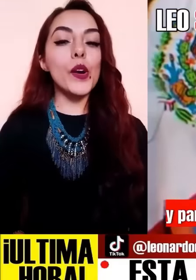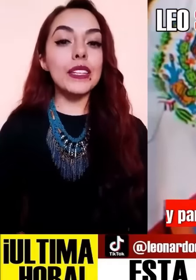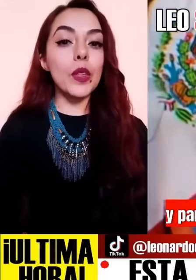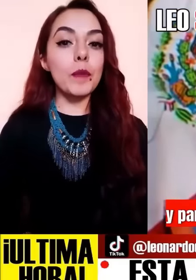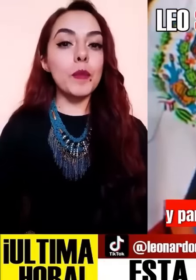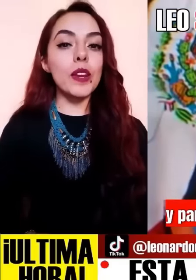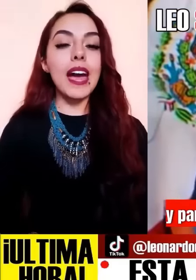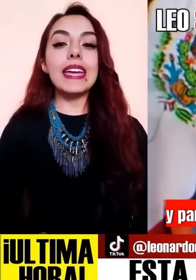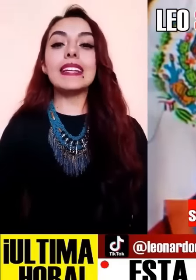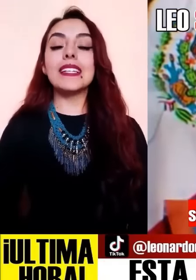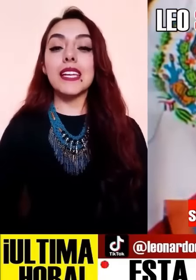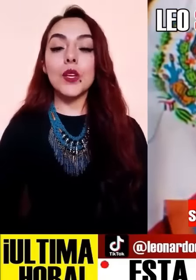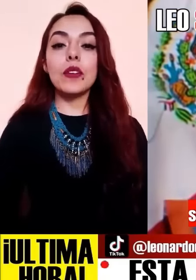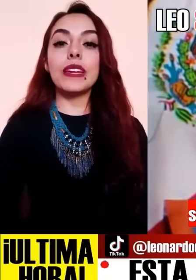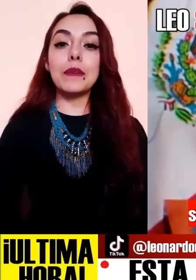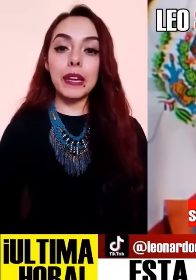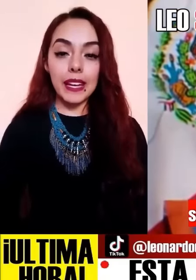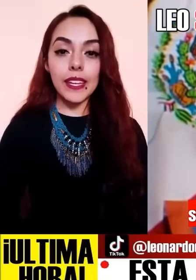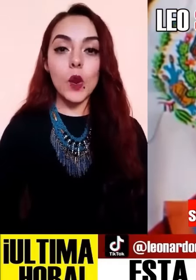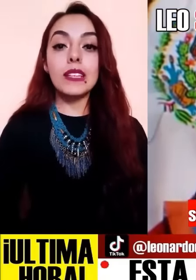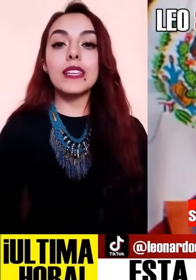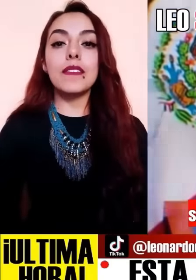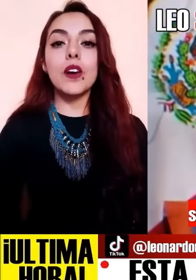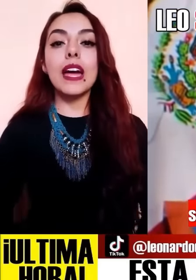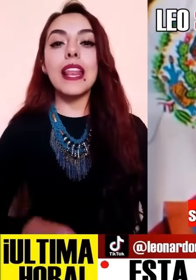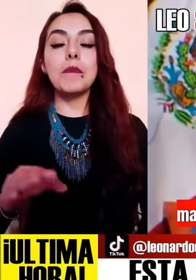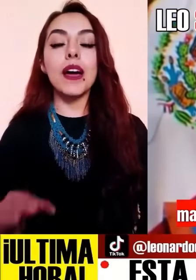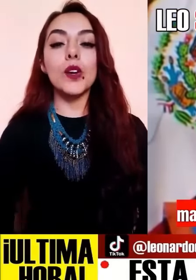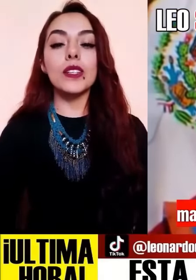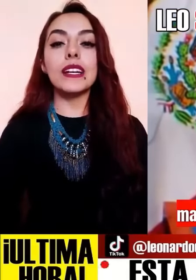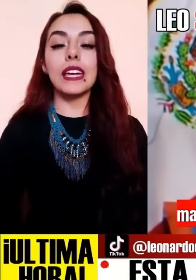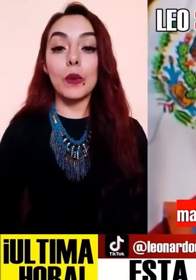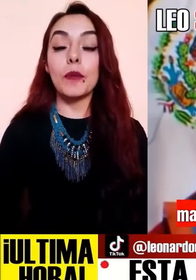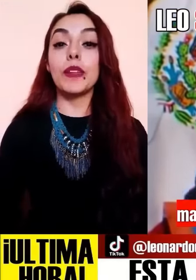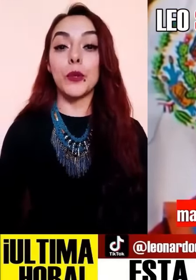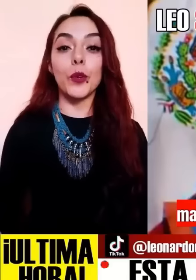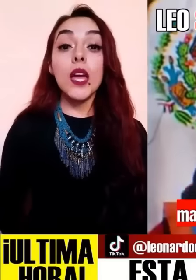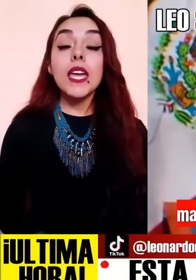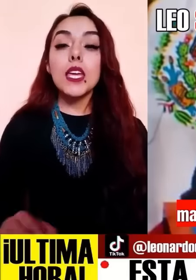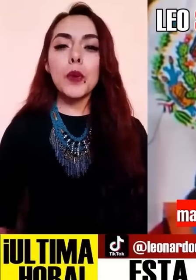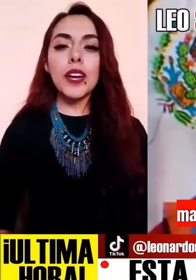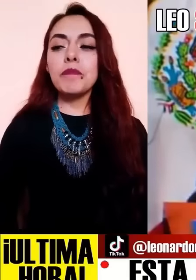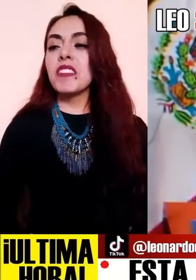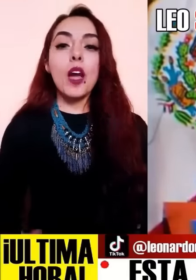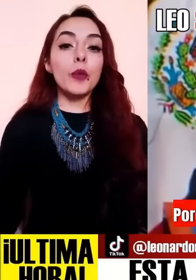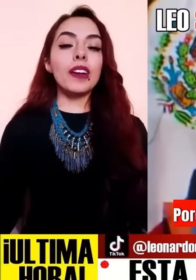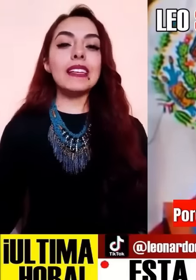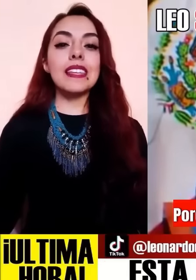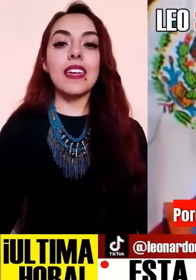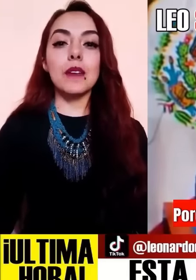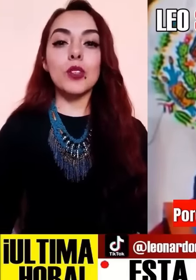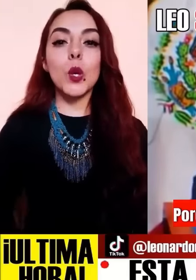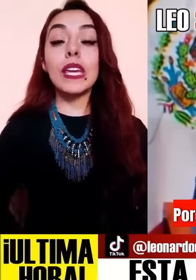un poquito de memoria, en el sexenio de Felipe Calderón se vio el mayor saqueo de petróleo. ¿Y por qué?